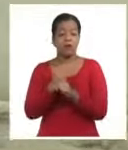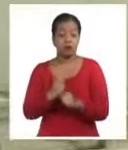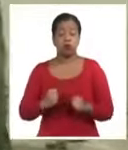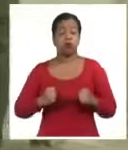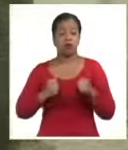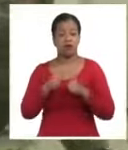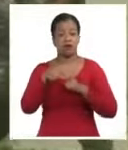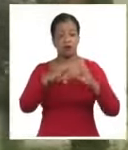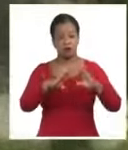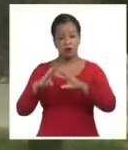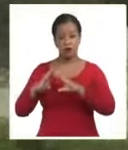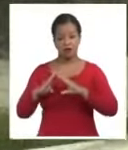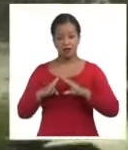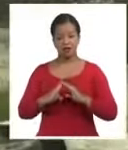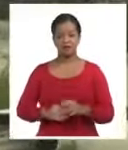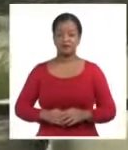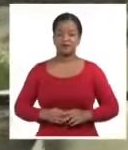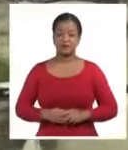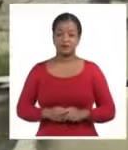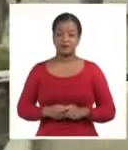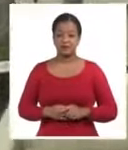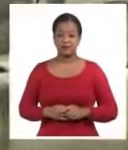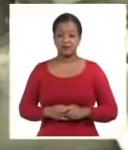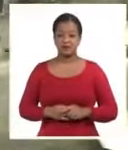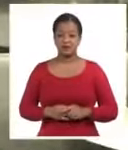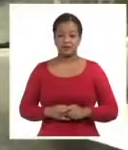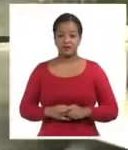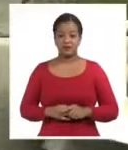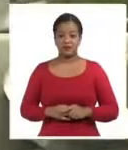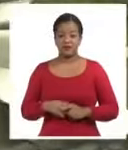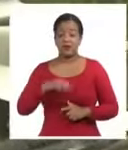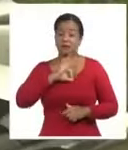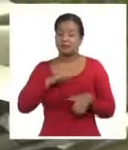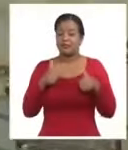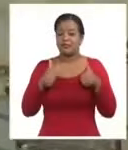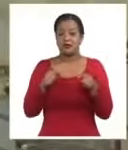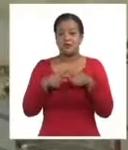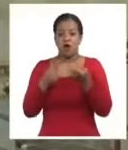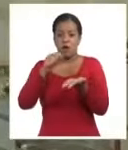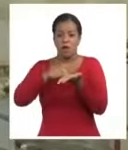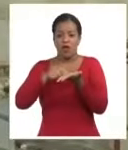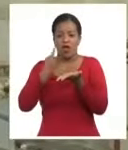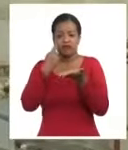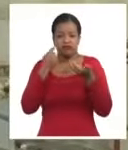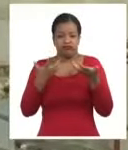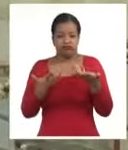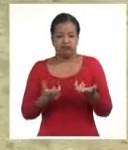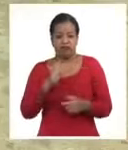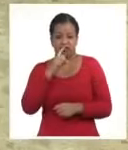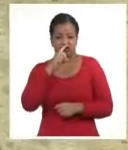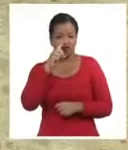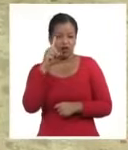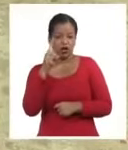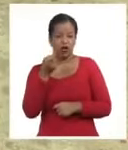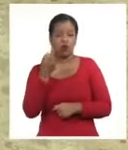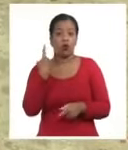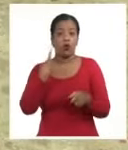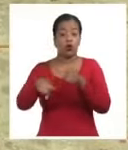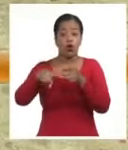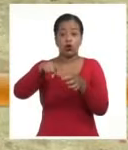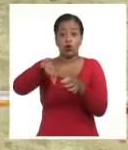la comunidad de La Guadita. Es un orgullo tremendo porque la bodega estaba en tan malas condiciones, el consultorio no tenía,